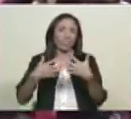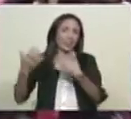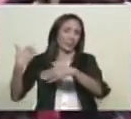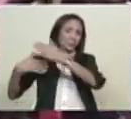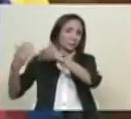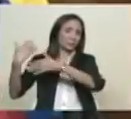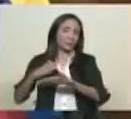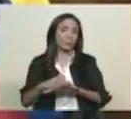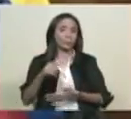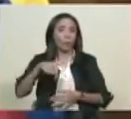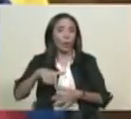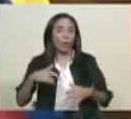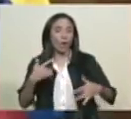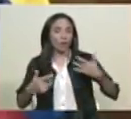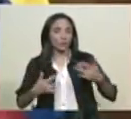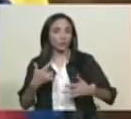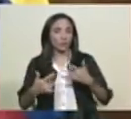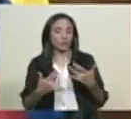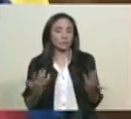jornadas